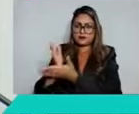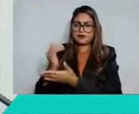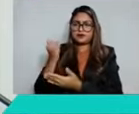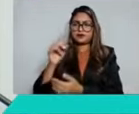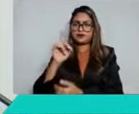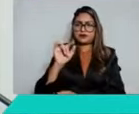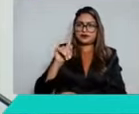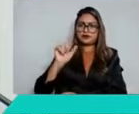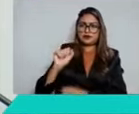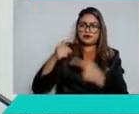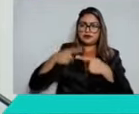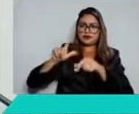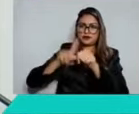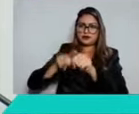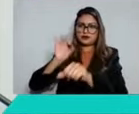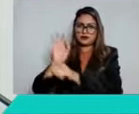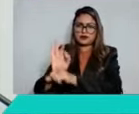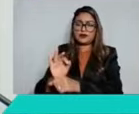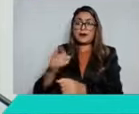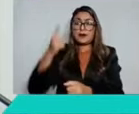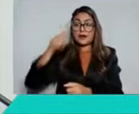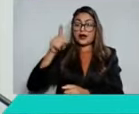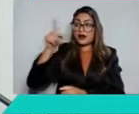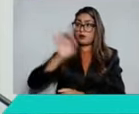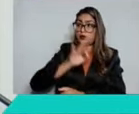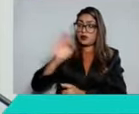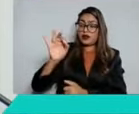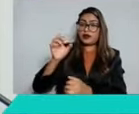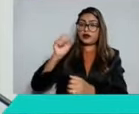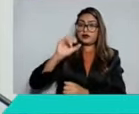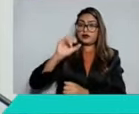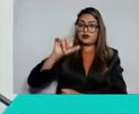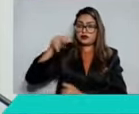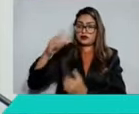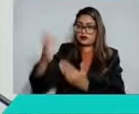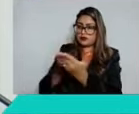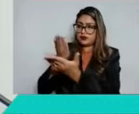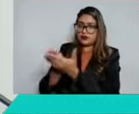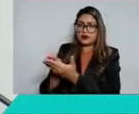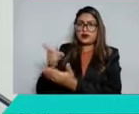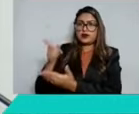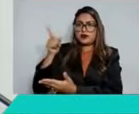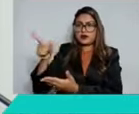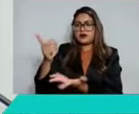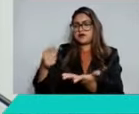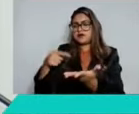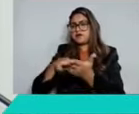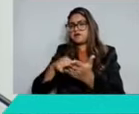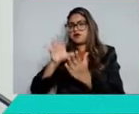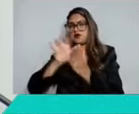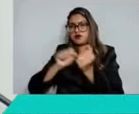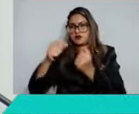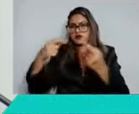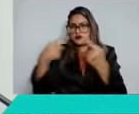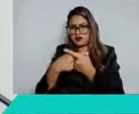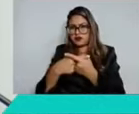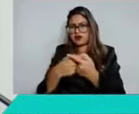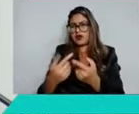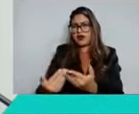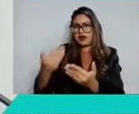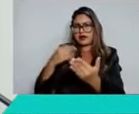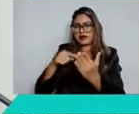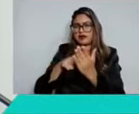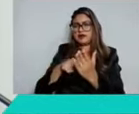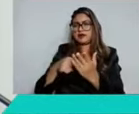constitucional ante la Suprema Corte de Justicia de la Nación por la falta de nombramiento de los comisionados vacantes del Instituto Nacional de